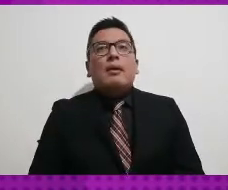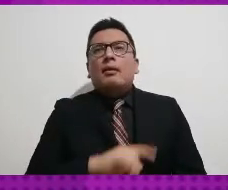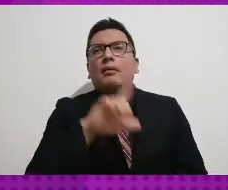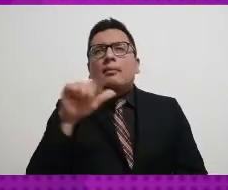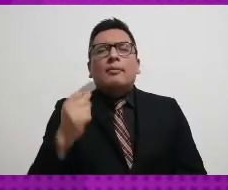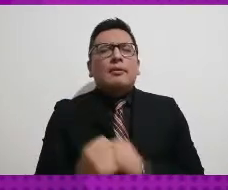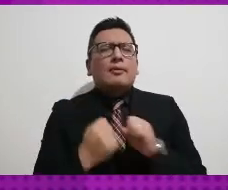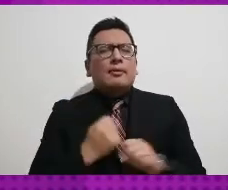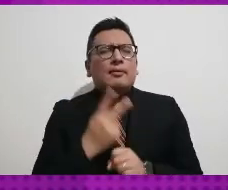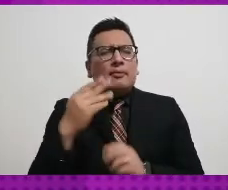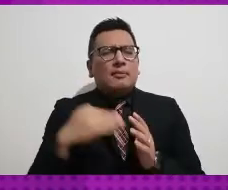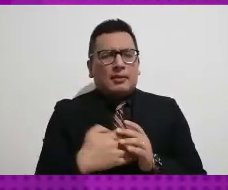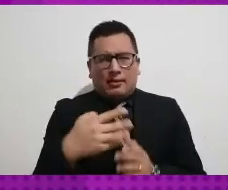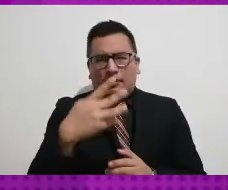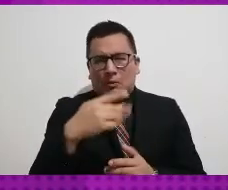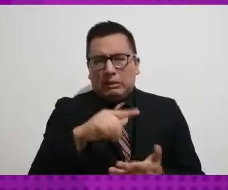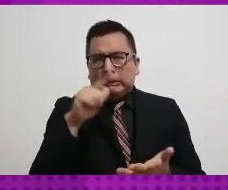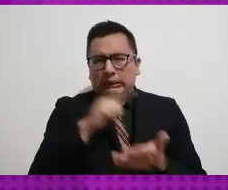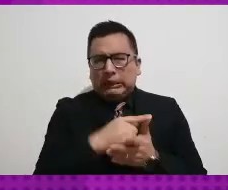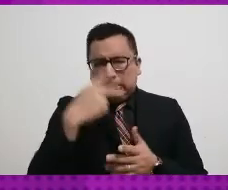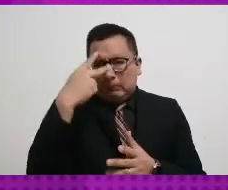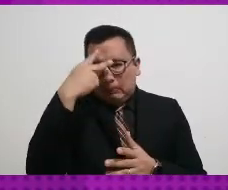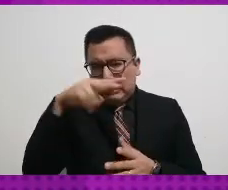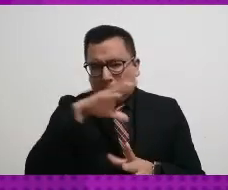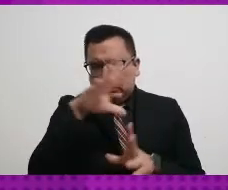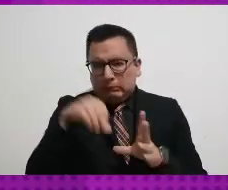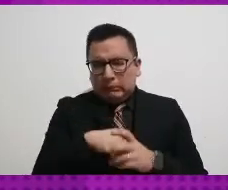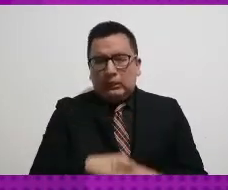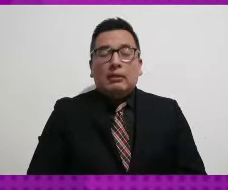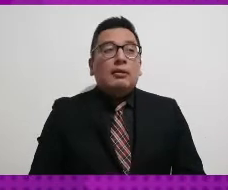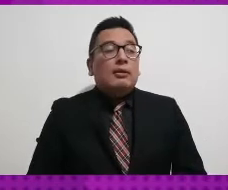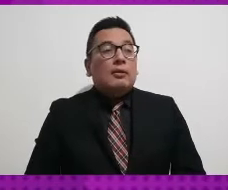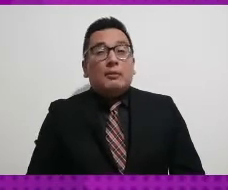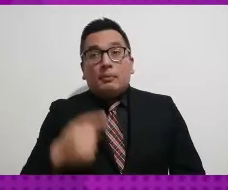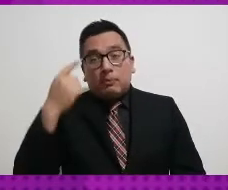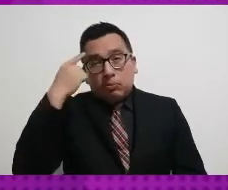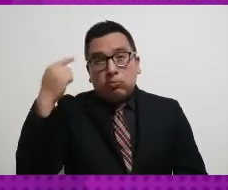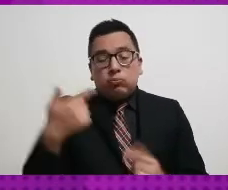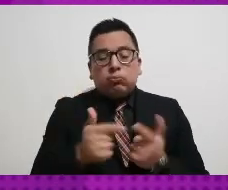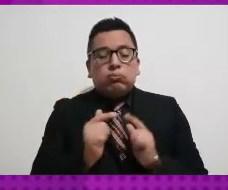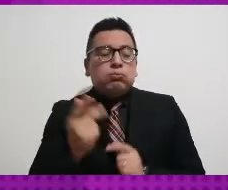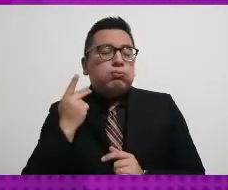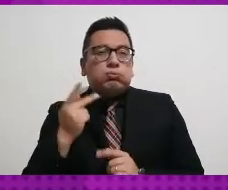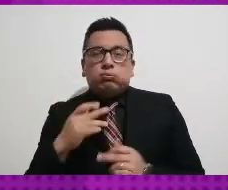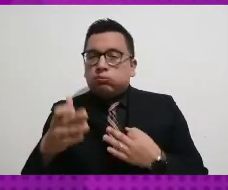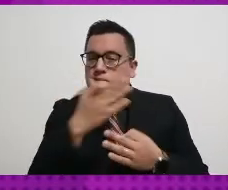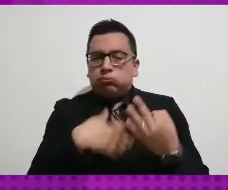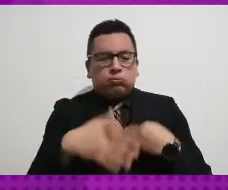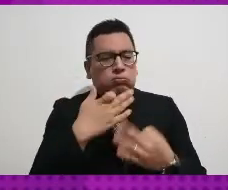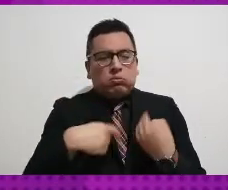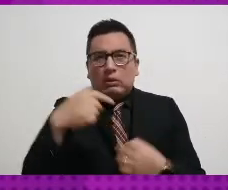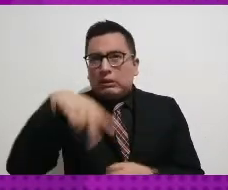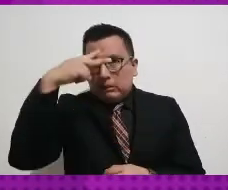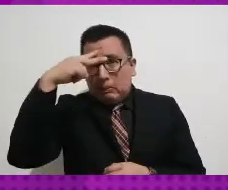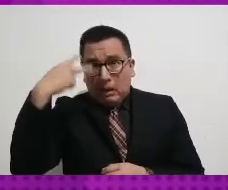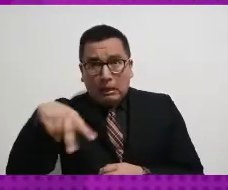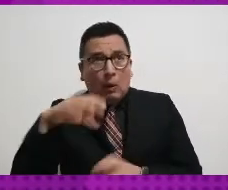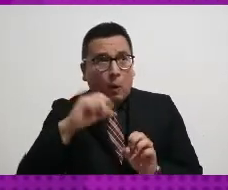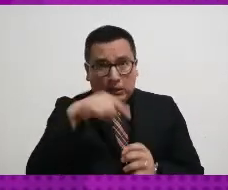2014, que usted menciona, ya se incluye a todos los partidos políticos, tanto nacionales